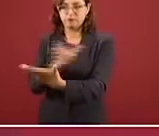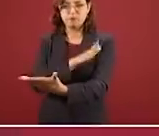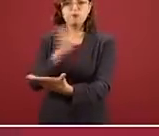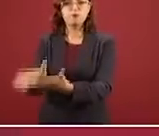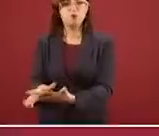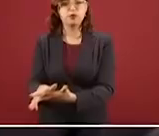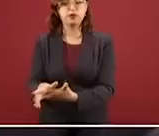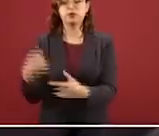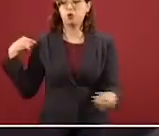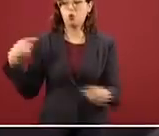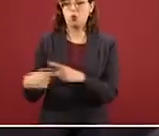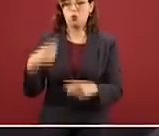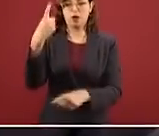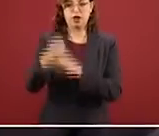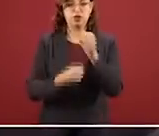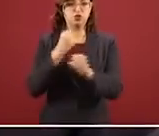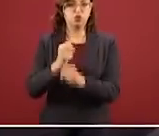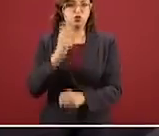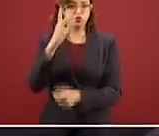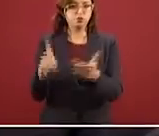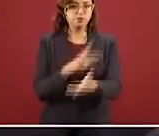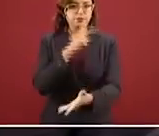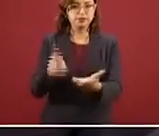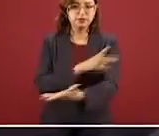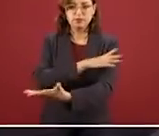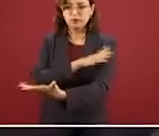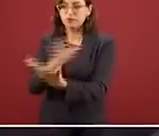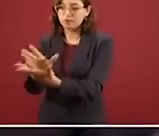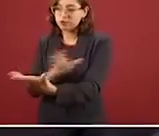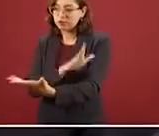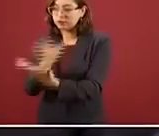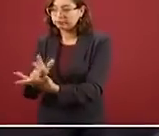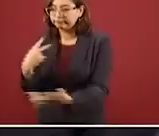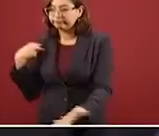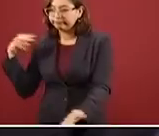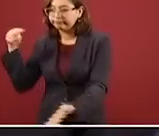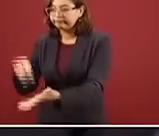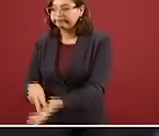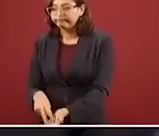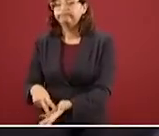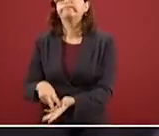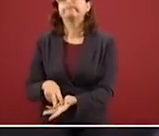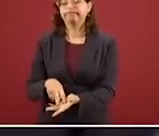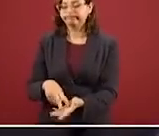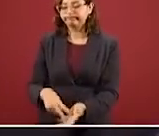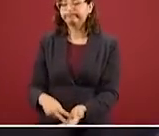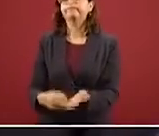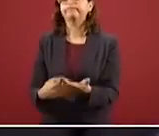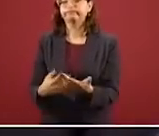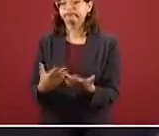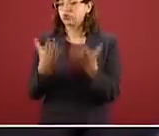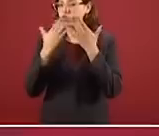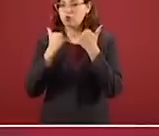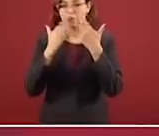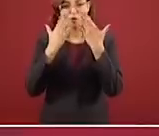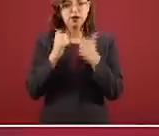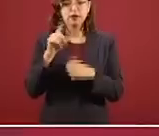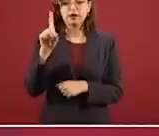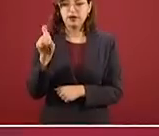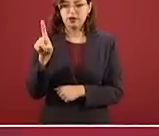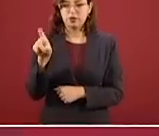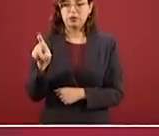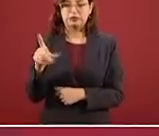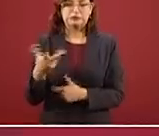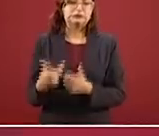región de Matehuala y hace falta el agua, y ha